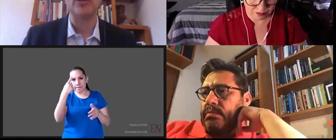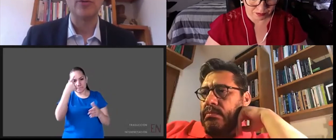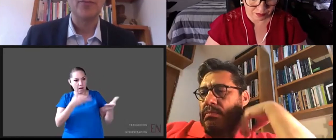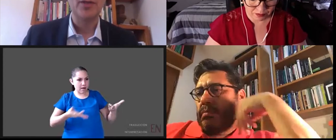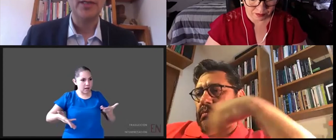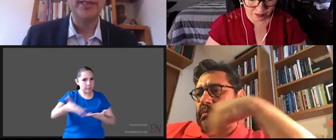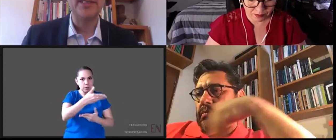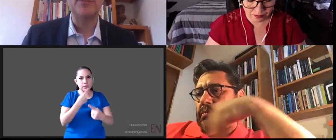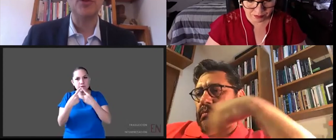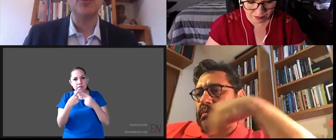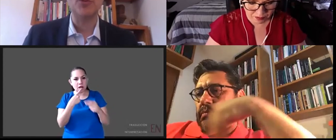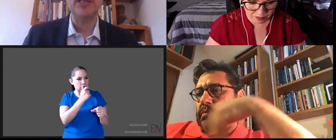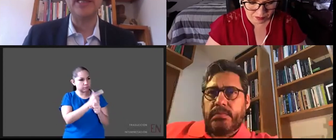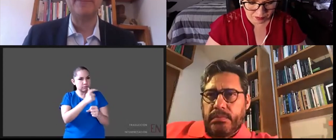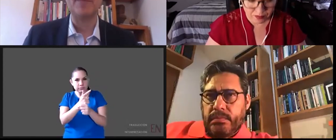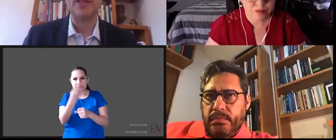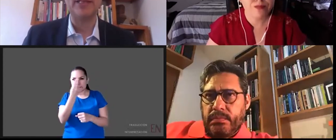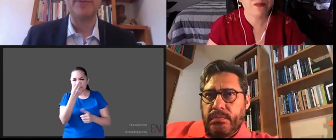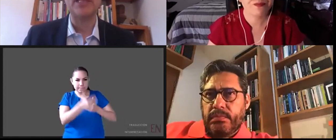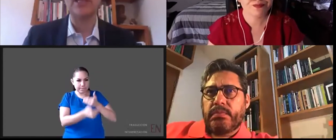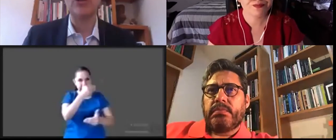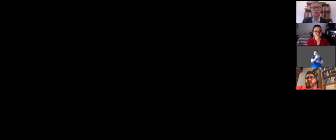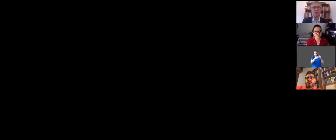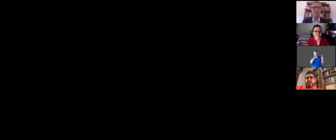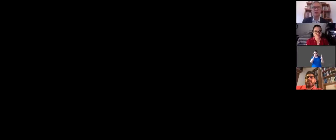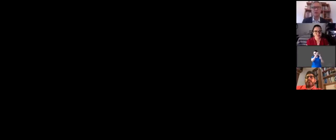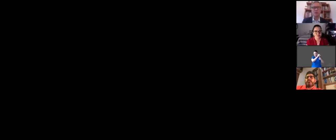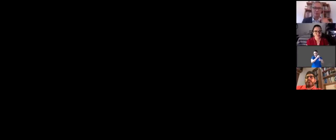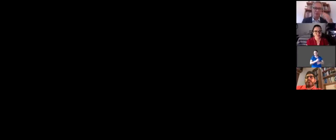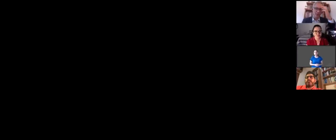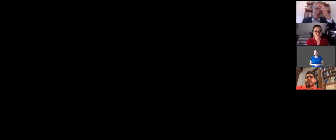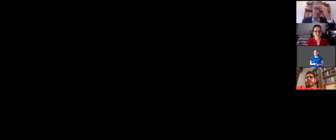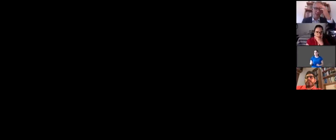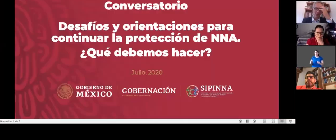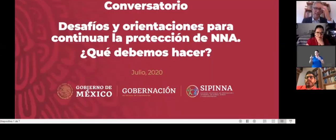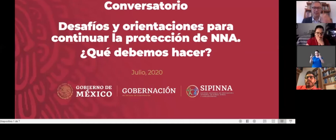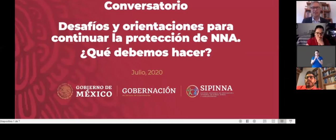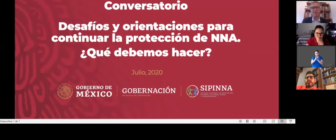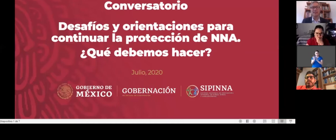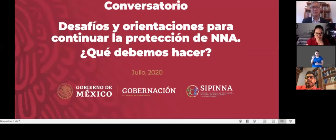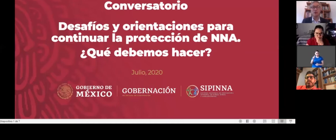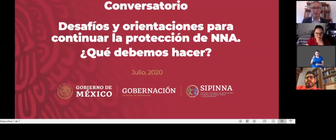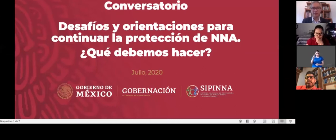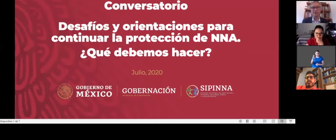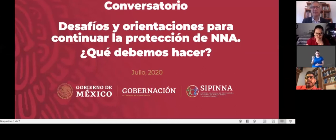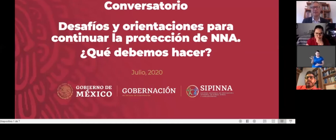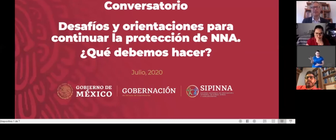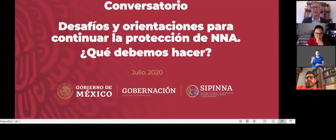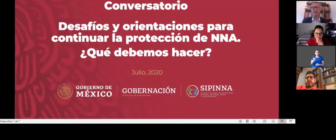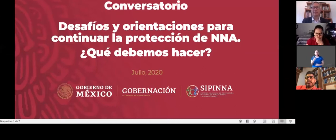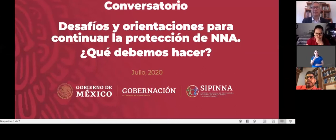construido. Si podemos poner la presentación, Tere, por favor, les diré muy